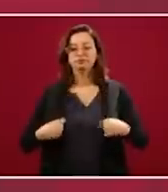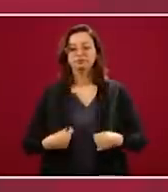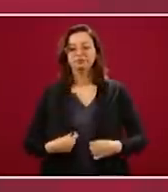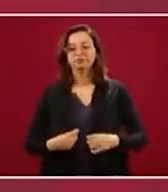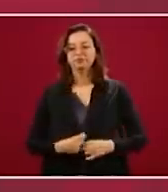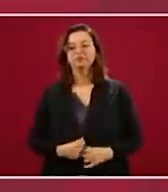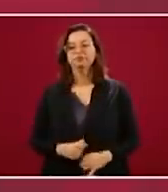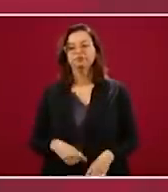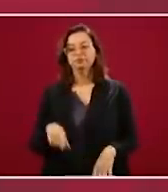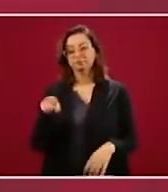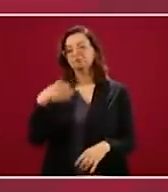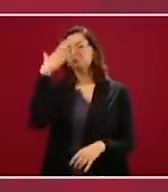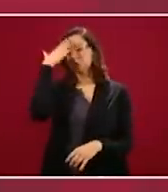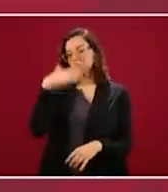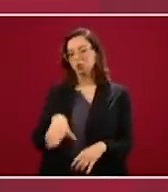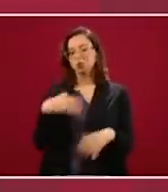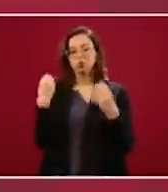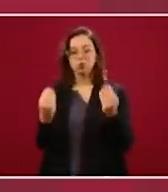Sabe bastante,